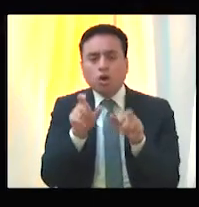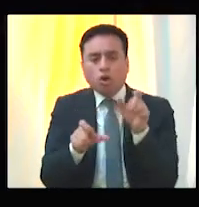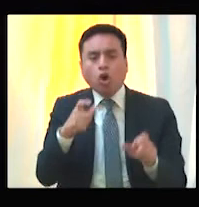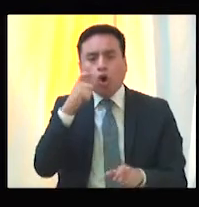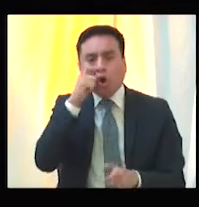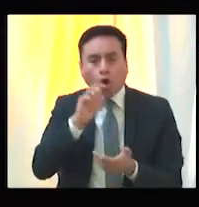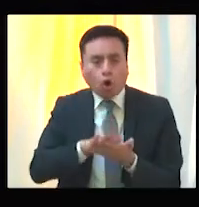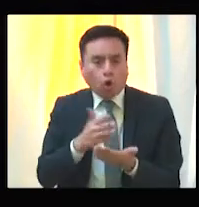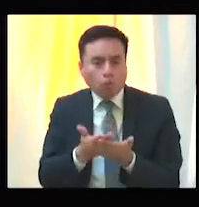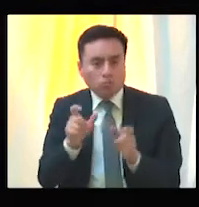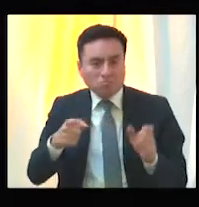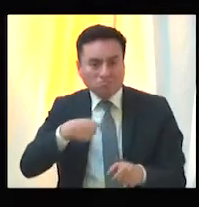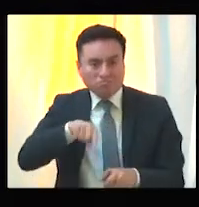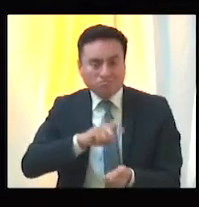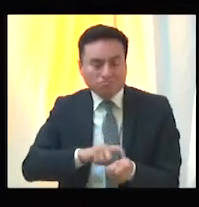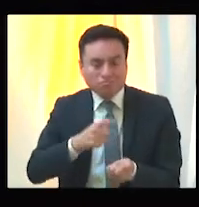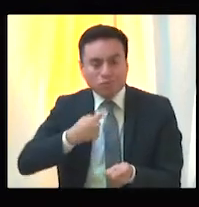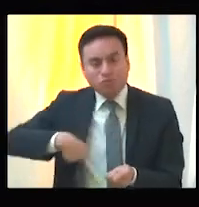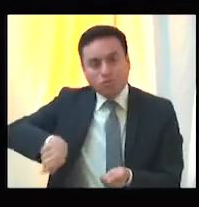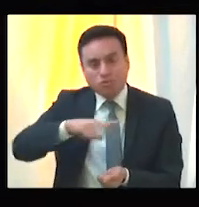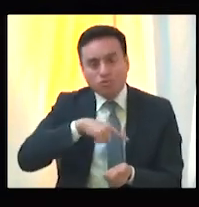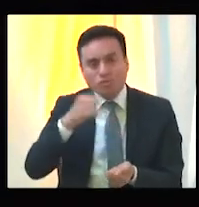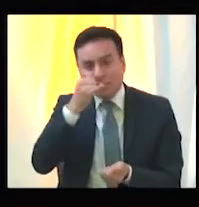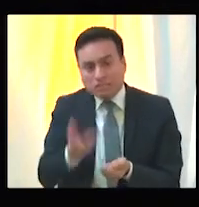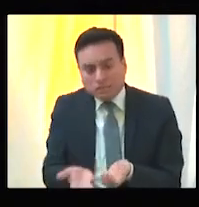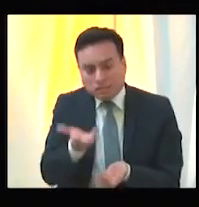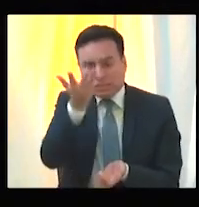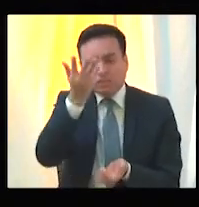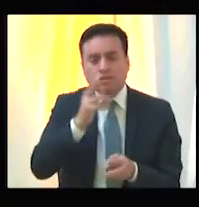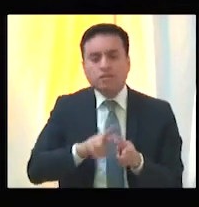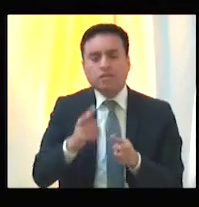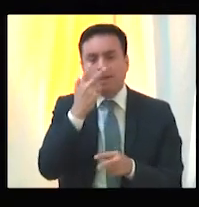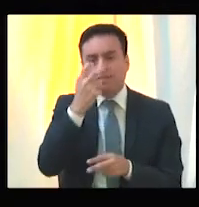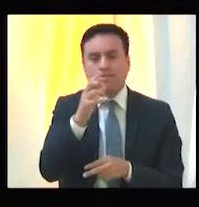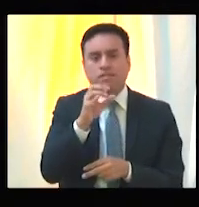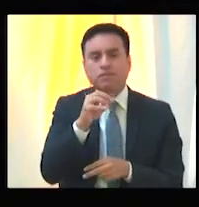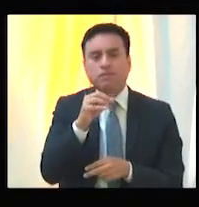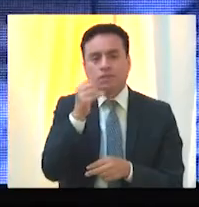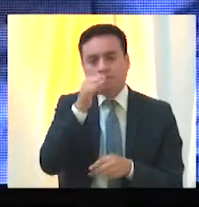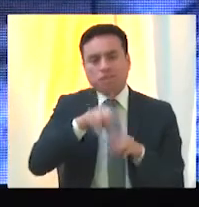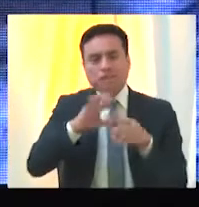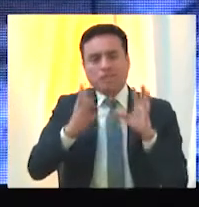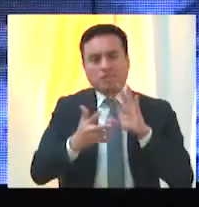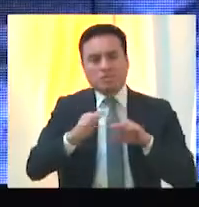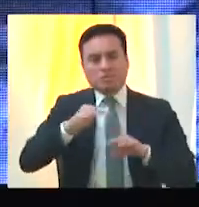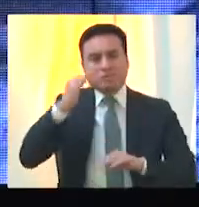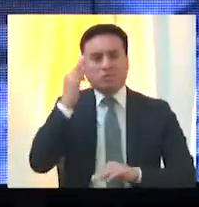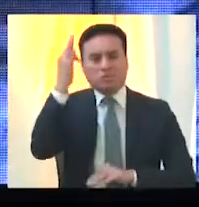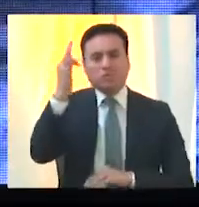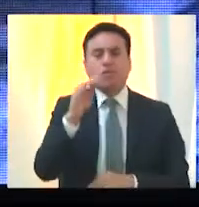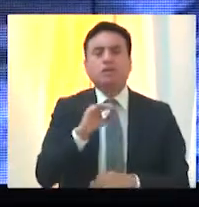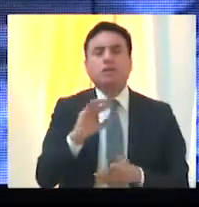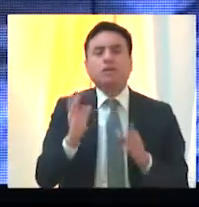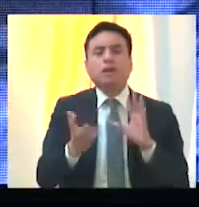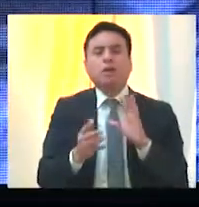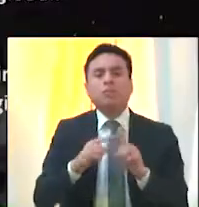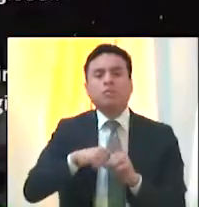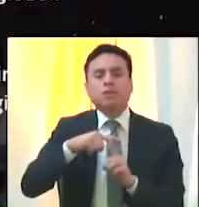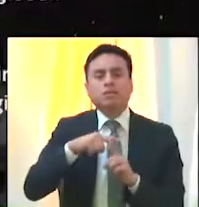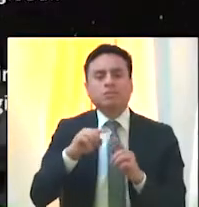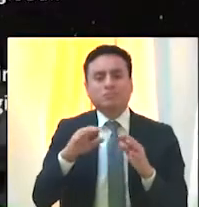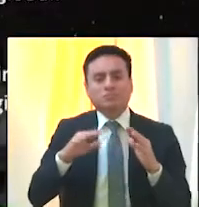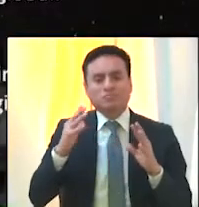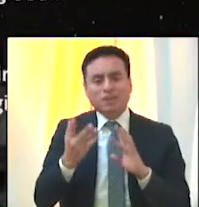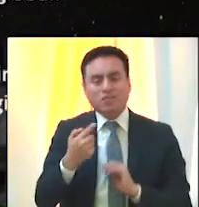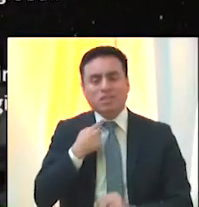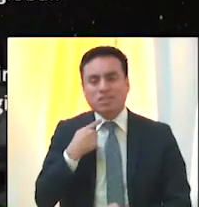y en particular cómo nos comportemos nosotros en cuanto a emisiones de gases con efecto invernadero. Y bueno, el cambio climático lo afecta a ustedes, no me